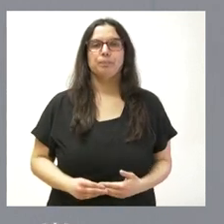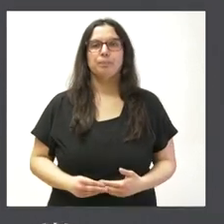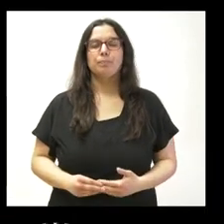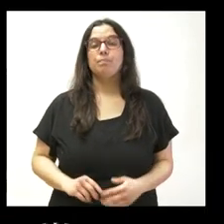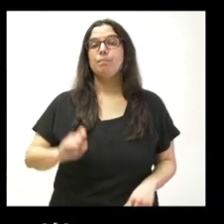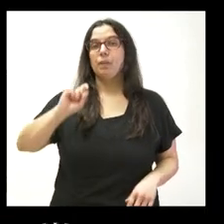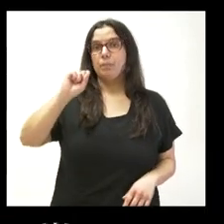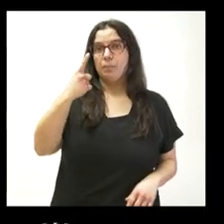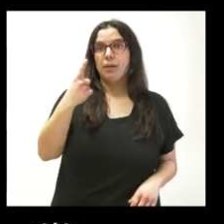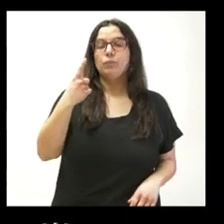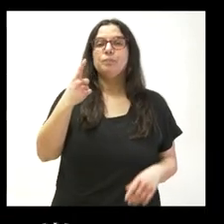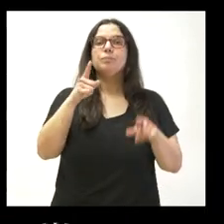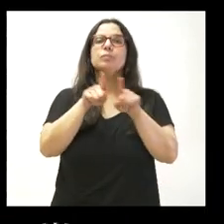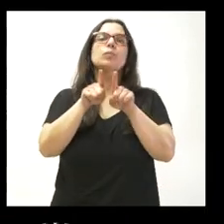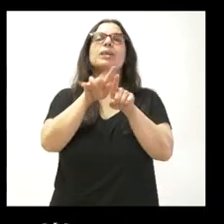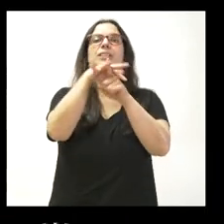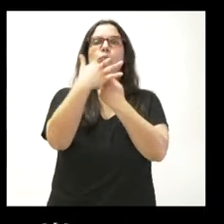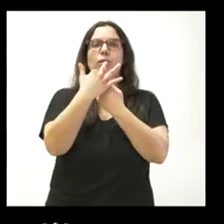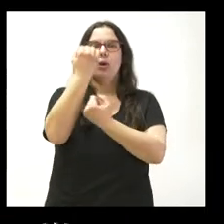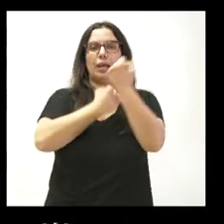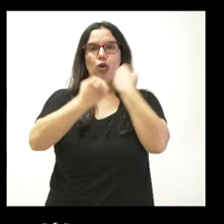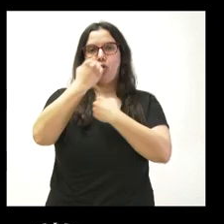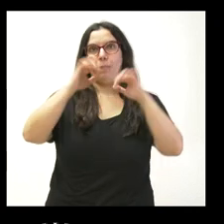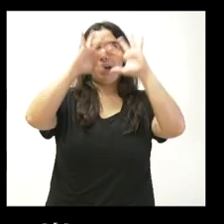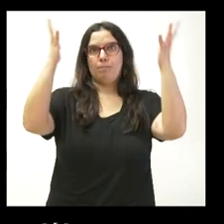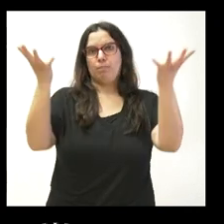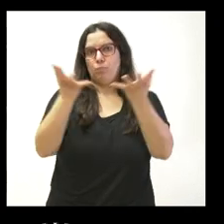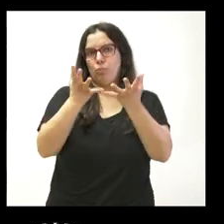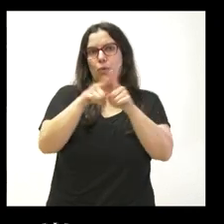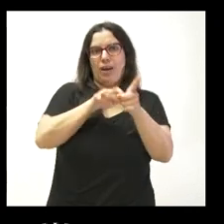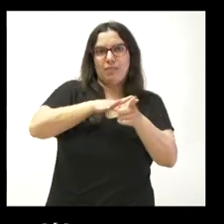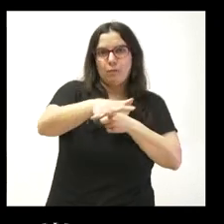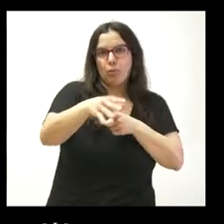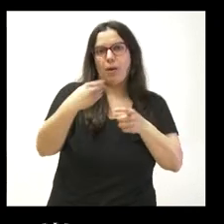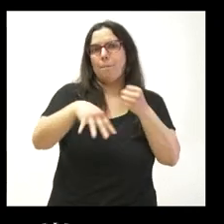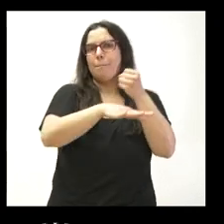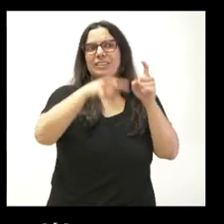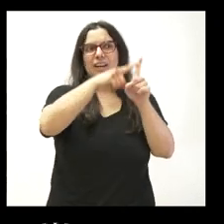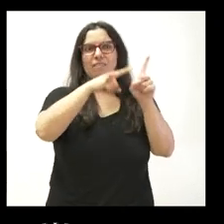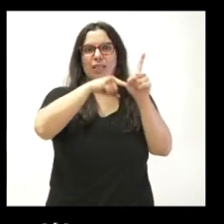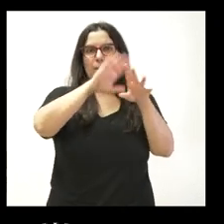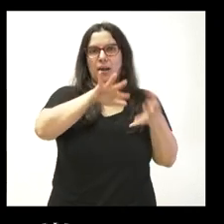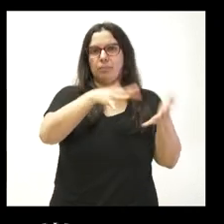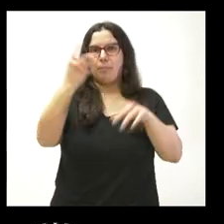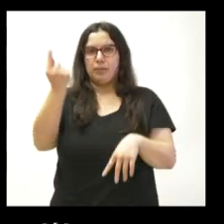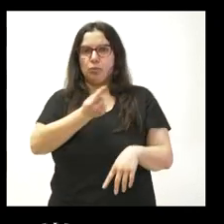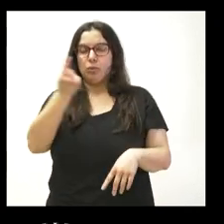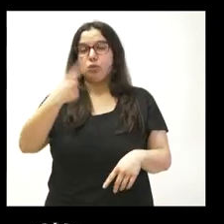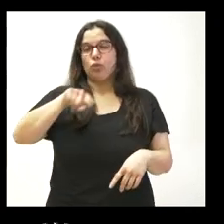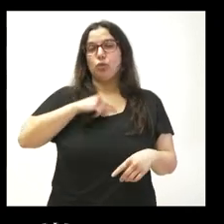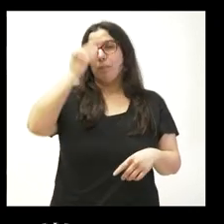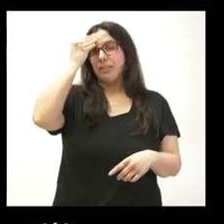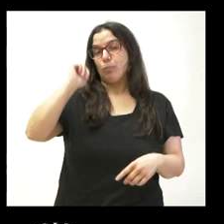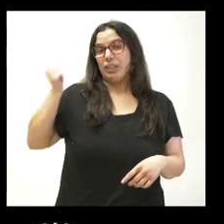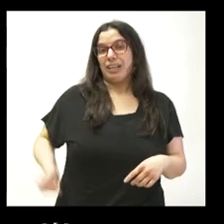primer lugar el escenario macroeconómico en el que se basan los presupuestos de la comunidad para el próximo ejercicio estimamos un crecimiento del producto interior